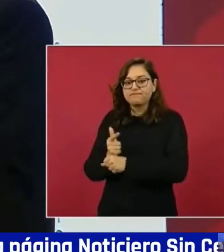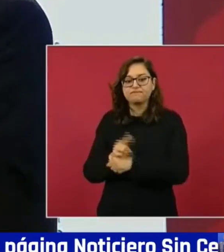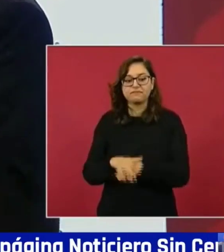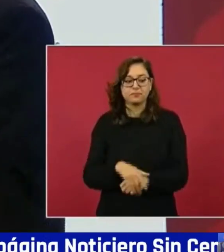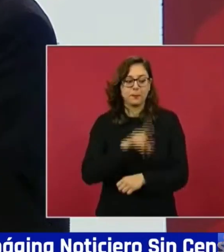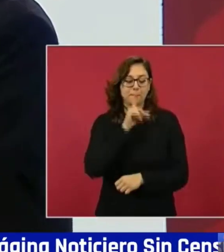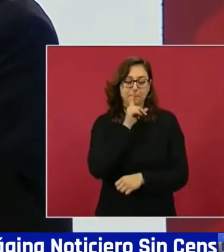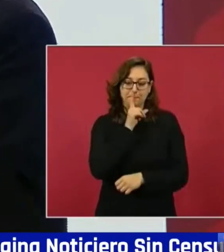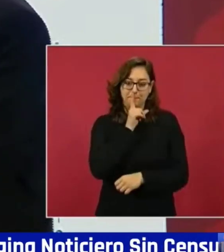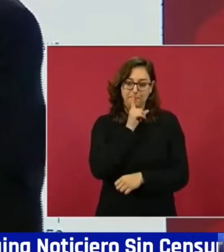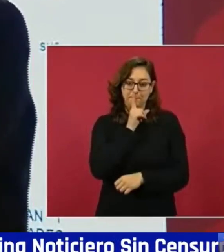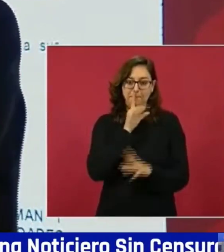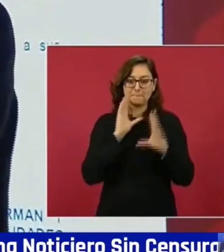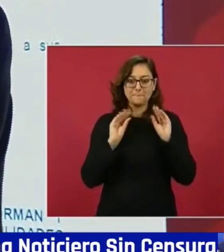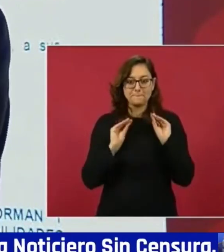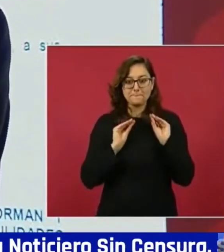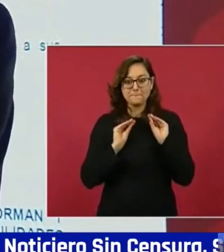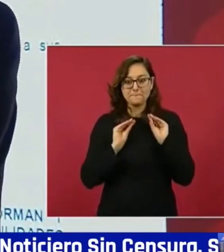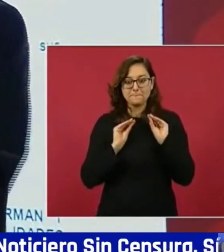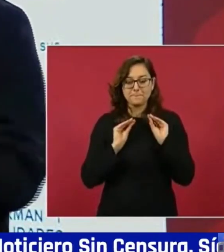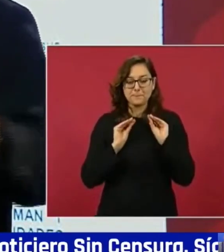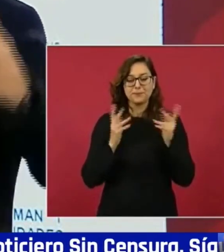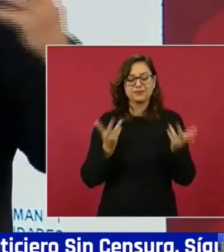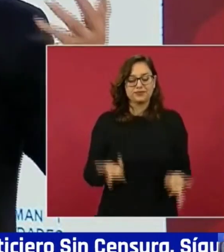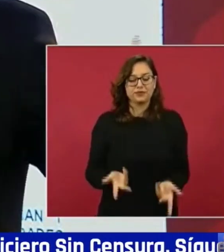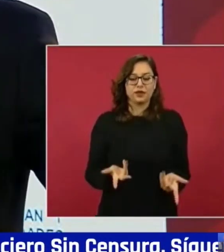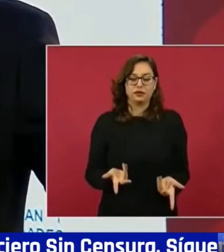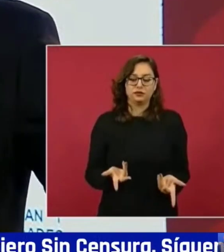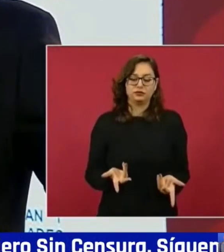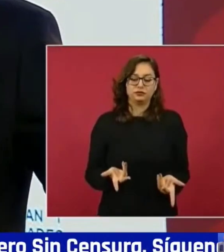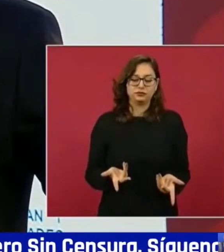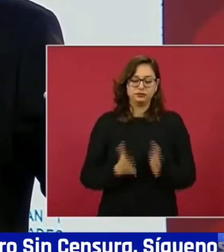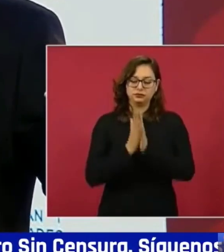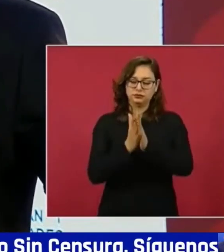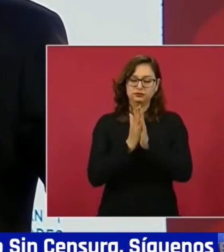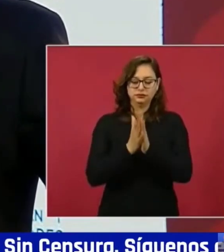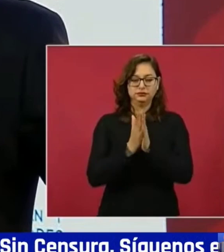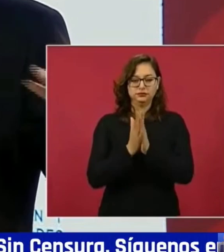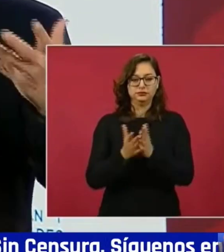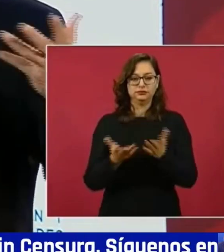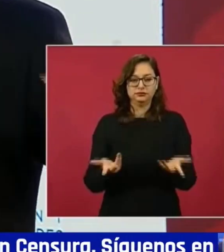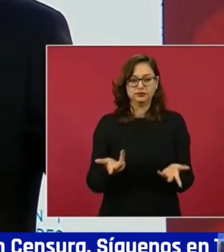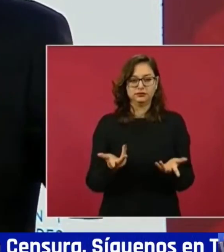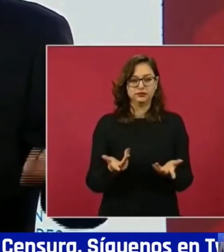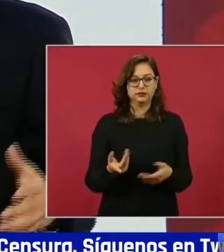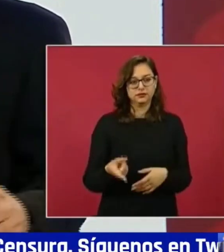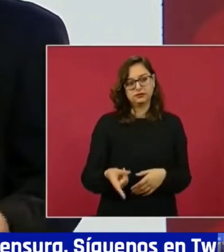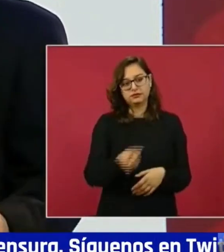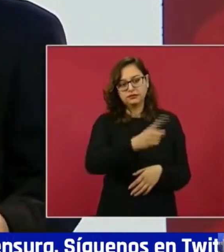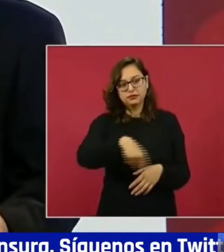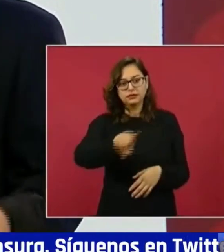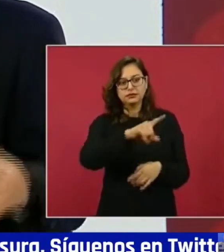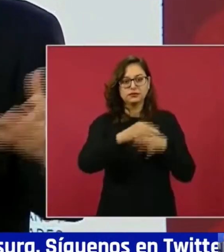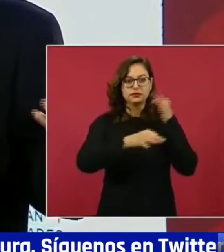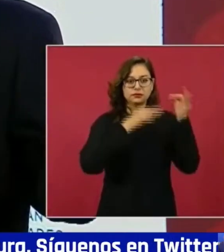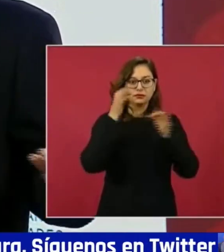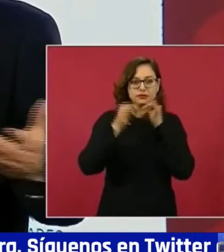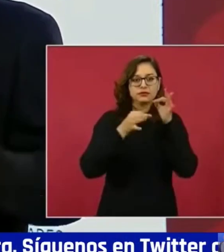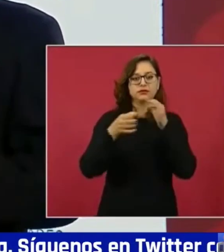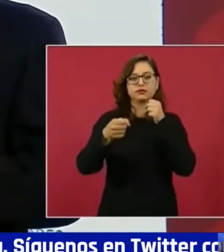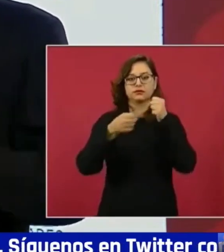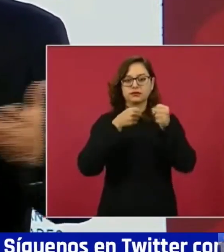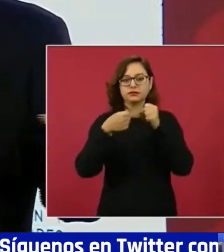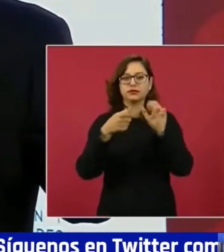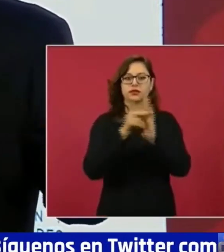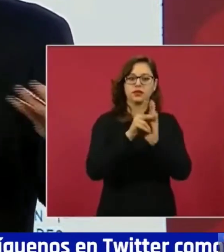Porque ustedes creen que en los medios de comunicación, en los